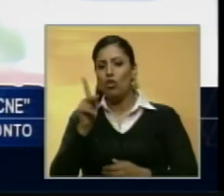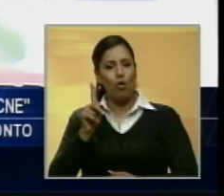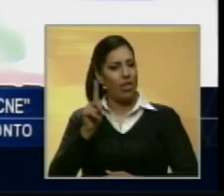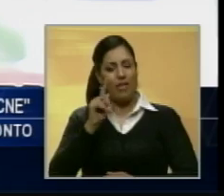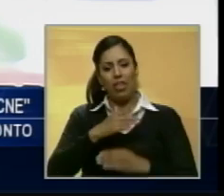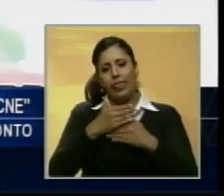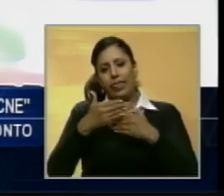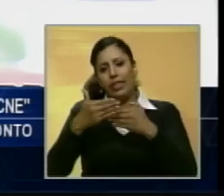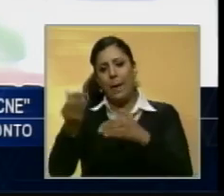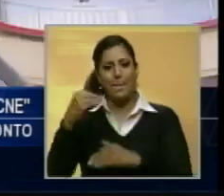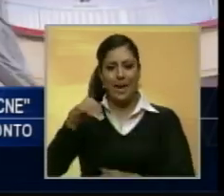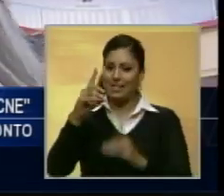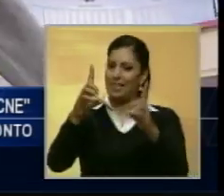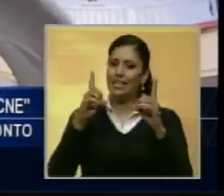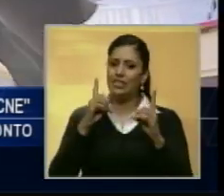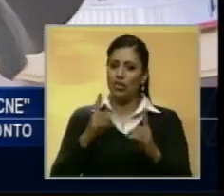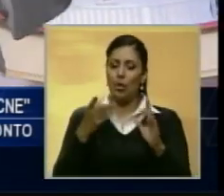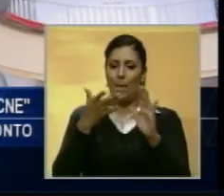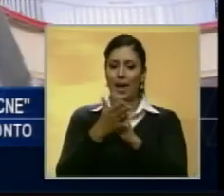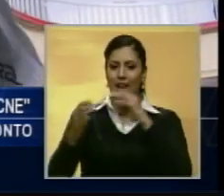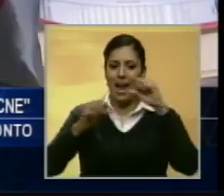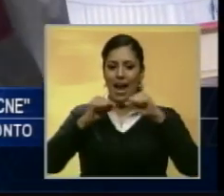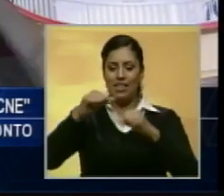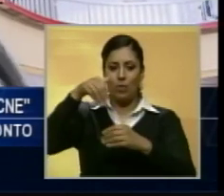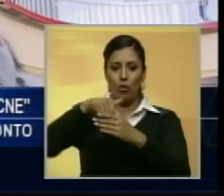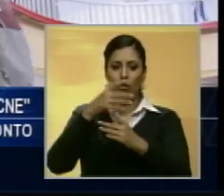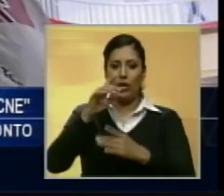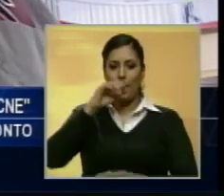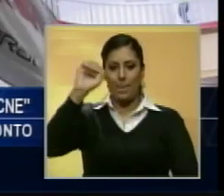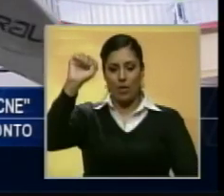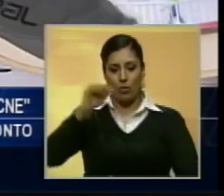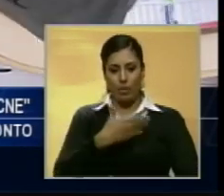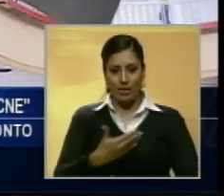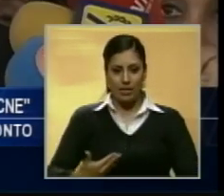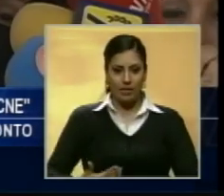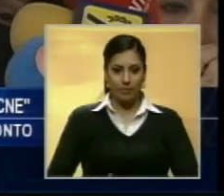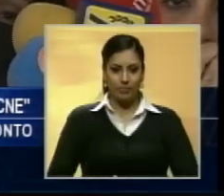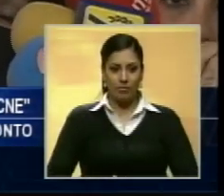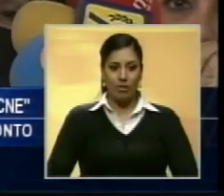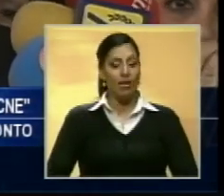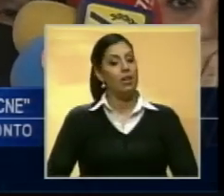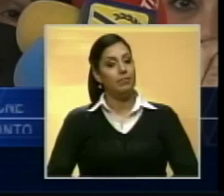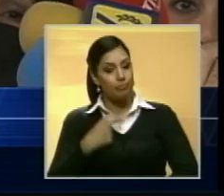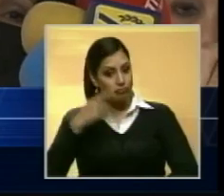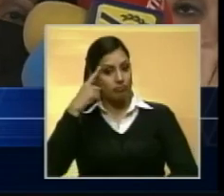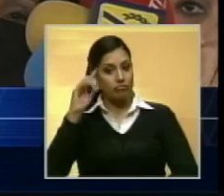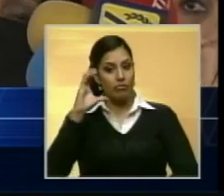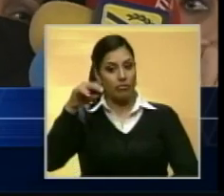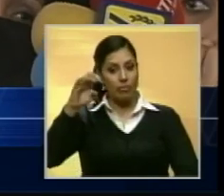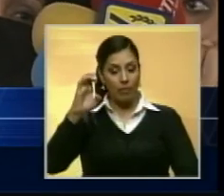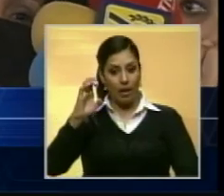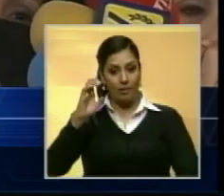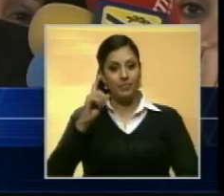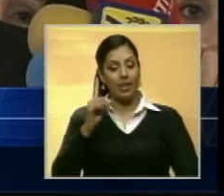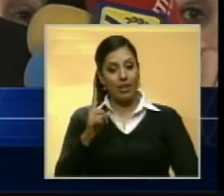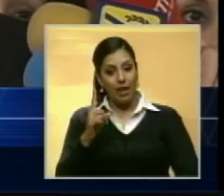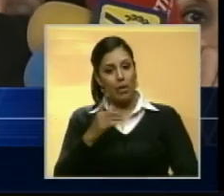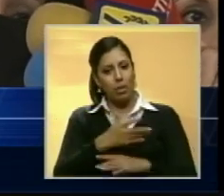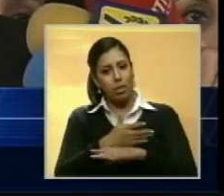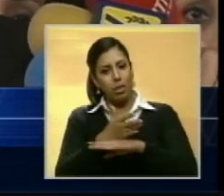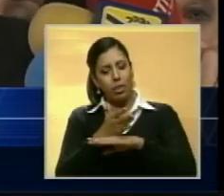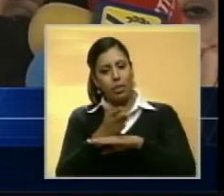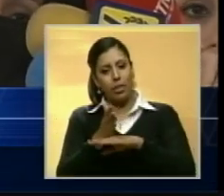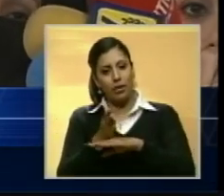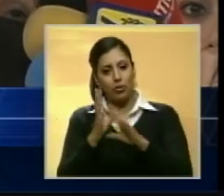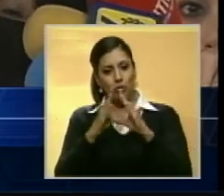debe retrasarse más la decisión para activar el referéndum revocatorio presidencial. Considero que el CNE está dilatando sin